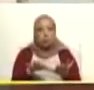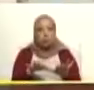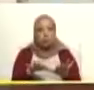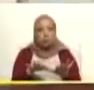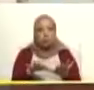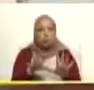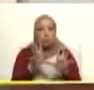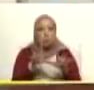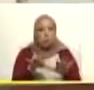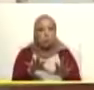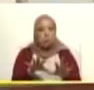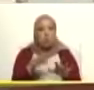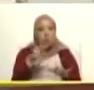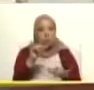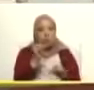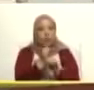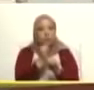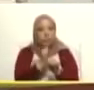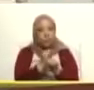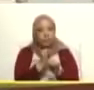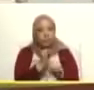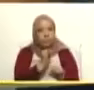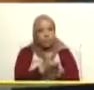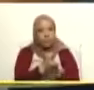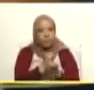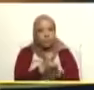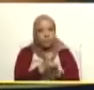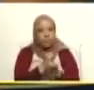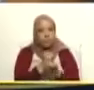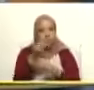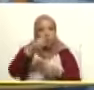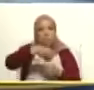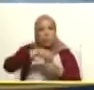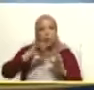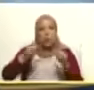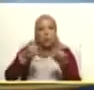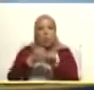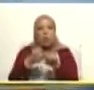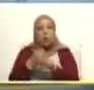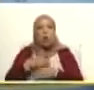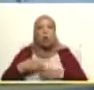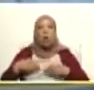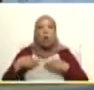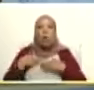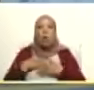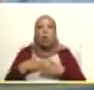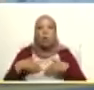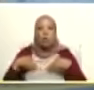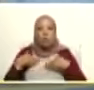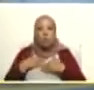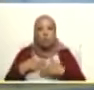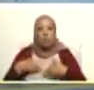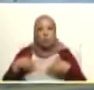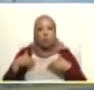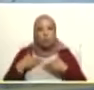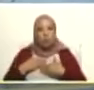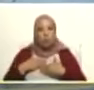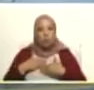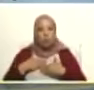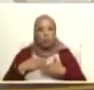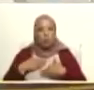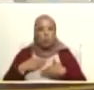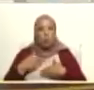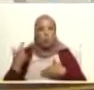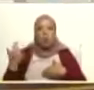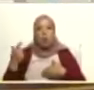donde se encuentra la página. En la página nosotros entramos y es muy cómodo porque está, uno pone